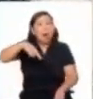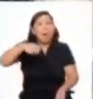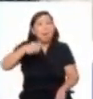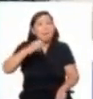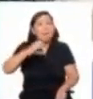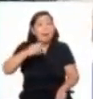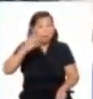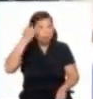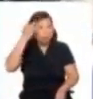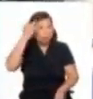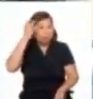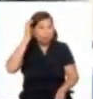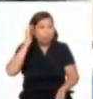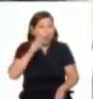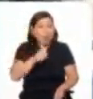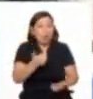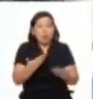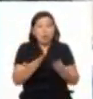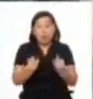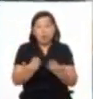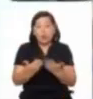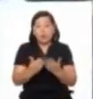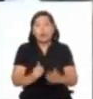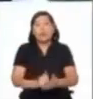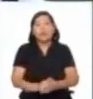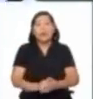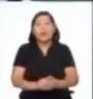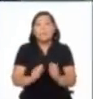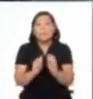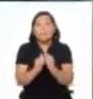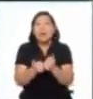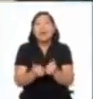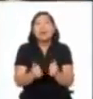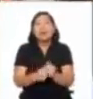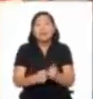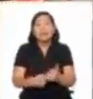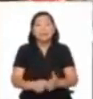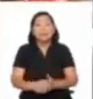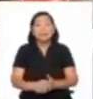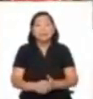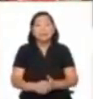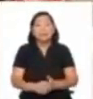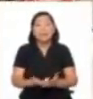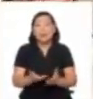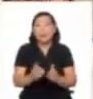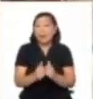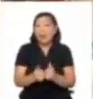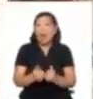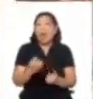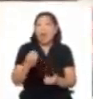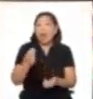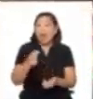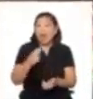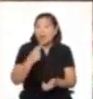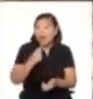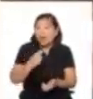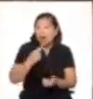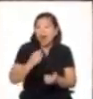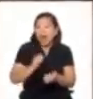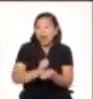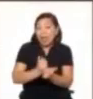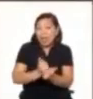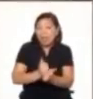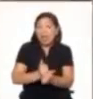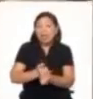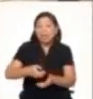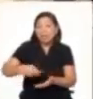la inteligencia, ¿no? Ya que ahorita están estudiando. Pancitos, ¿con qué lo acompañamos? Bueno, tienen camote, queso, tortilla